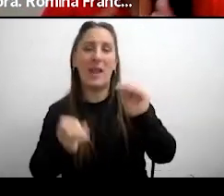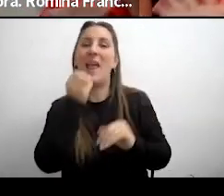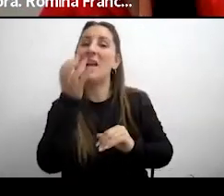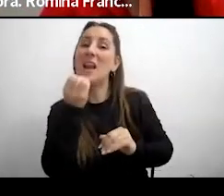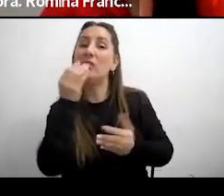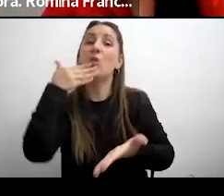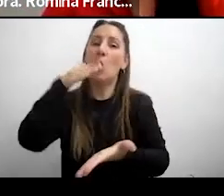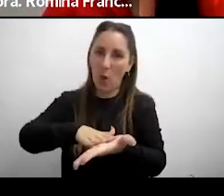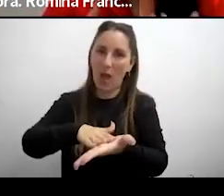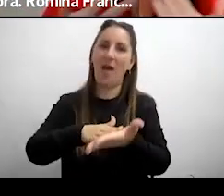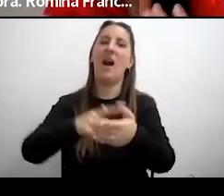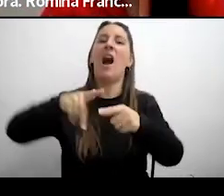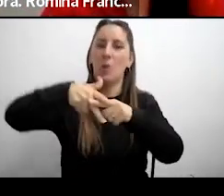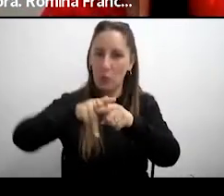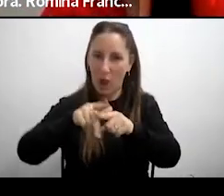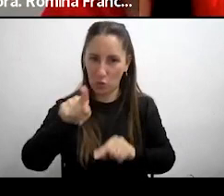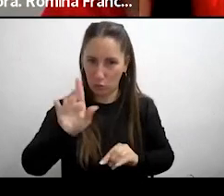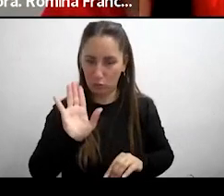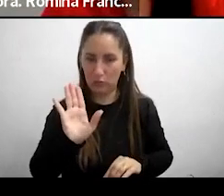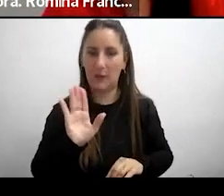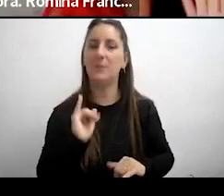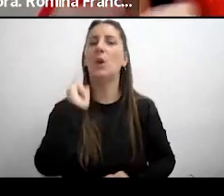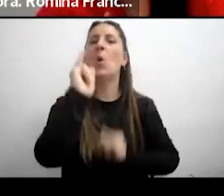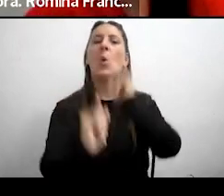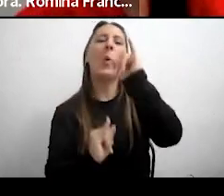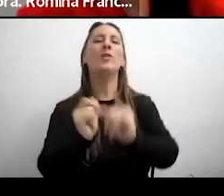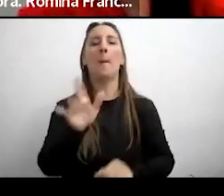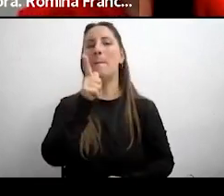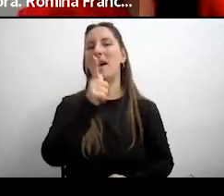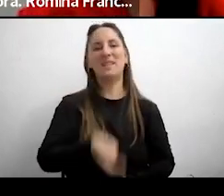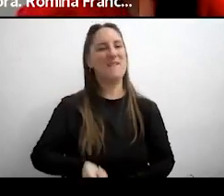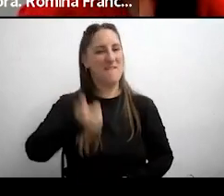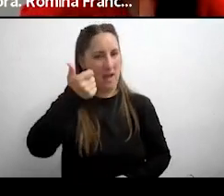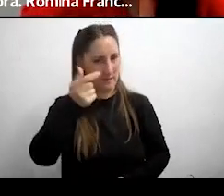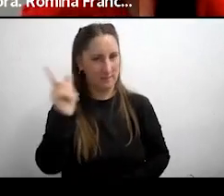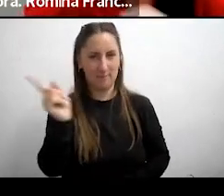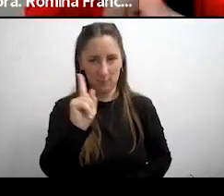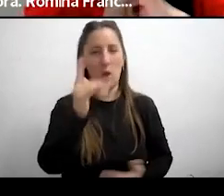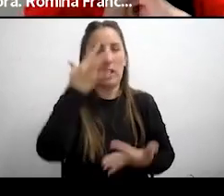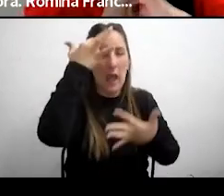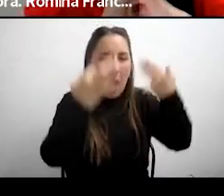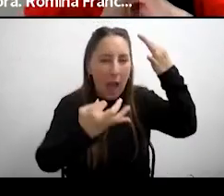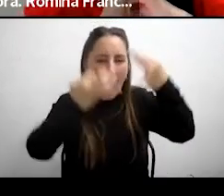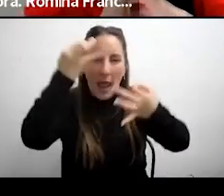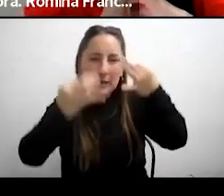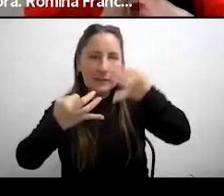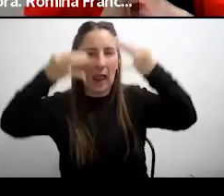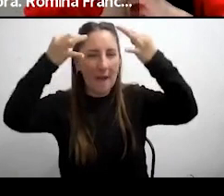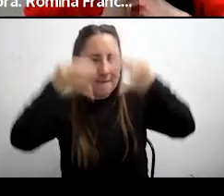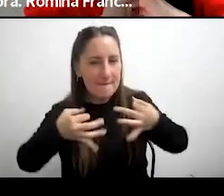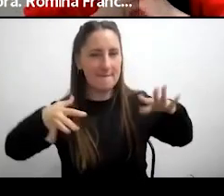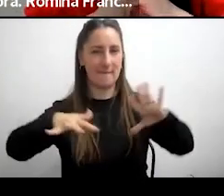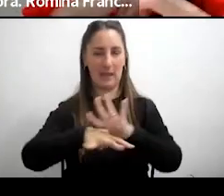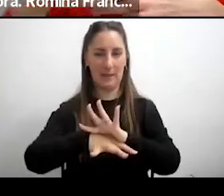jurada. Yo se los cuento así, parece sencillo, pero requiere todo un análisis y es un